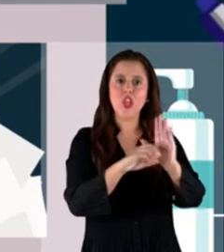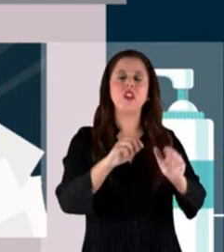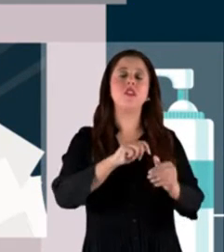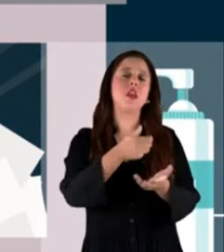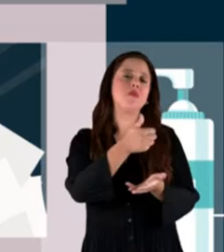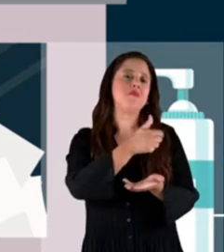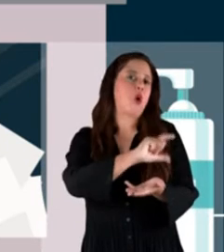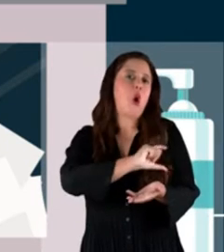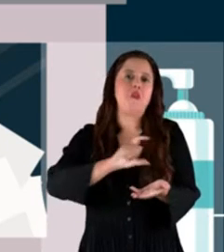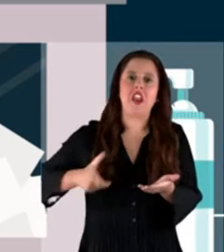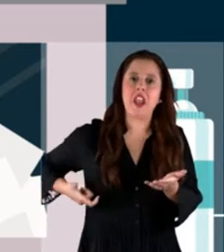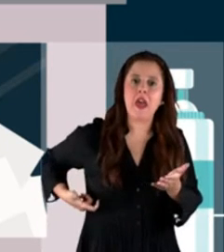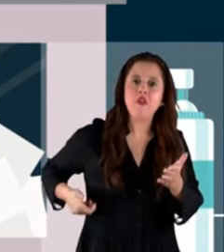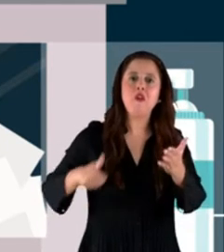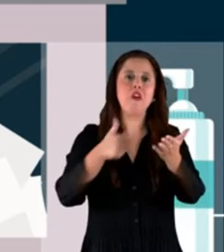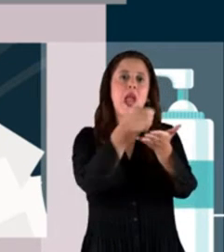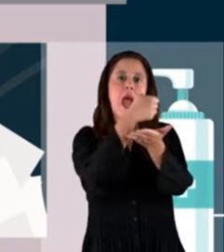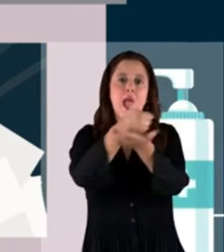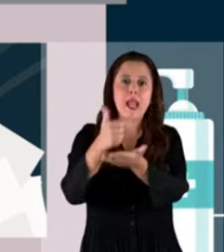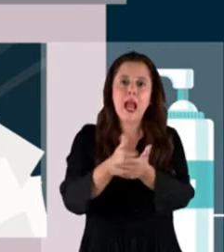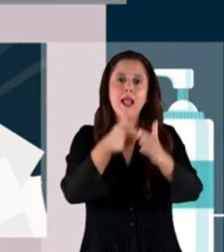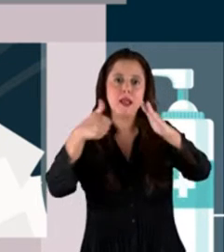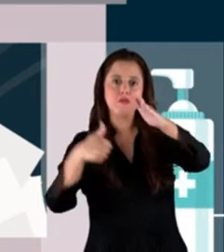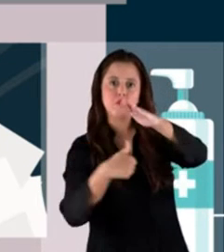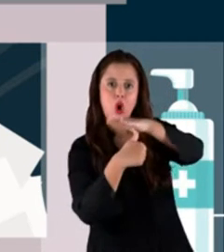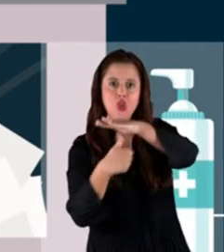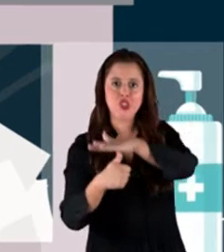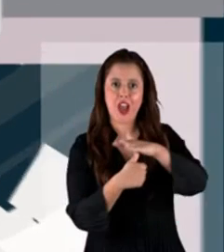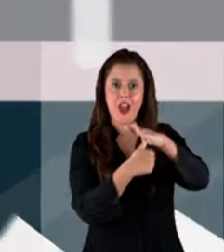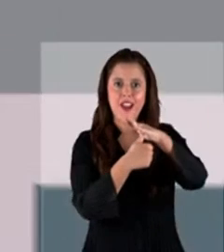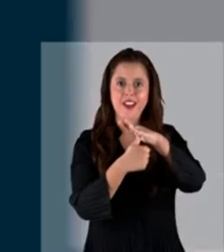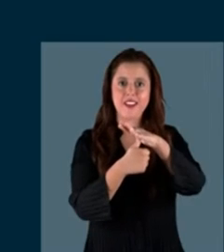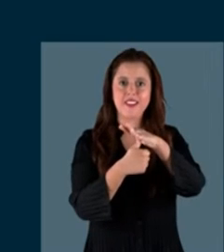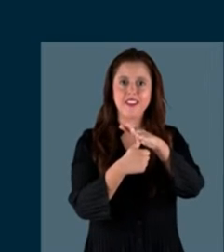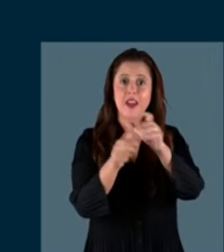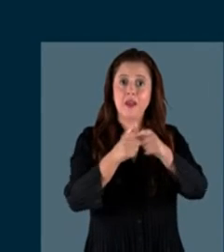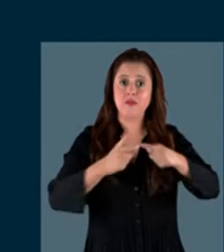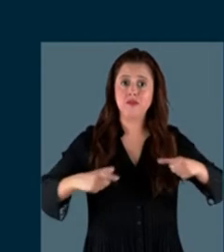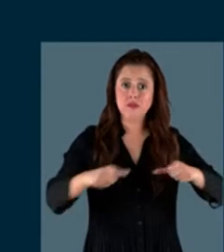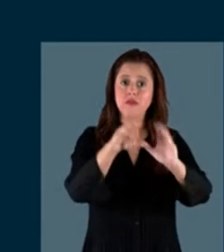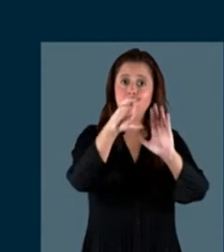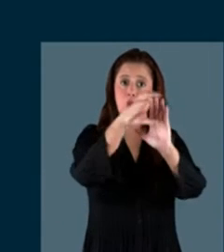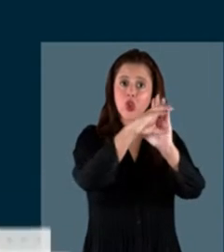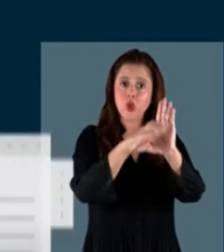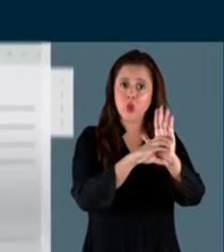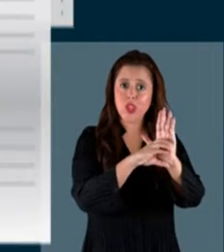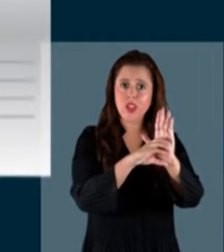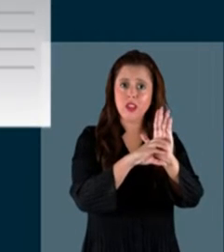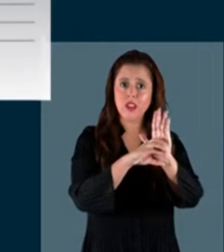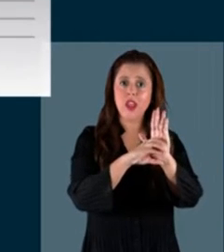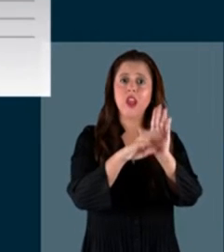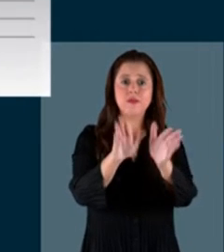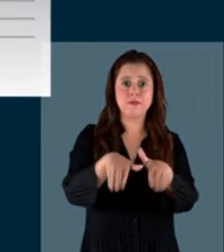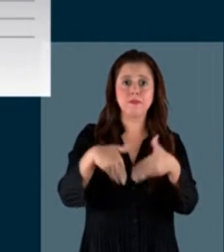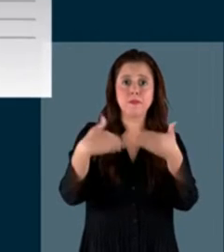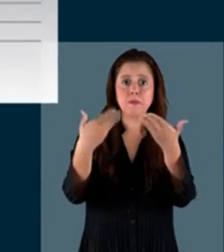encargarán de redactar la nueva Carta Fundamental de nuestra patria. Sino que también por ser las primeras elecciones en donde se pondrá en